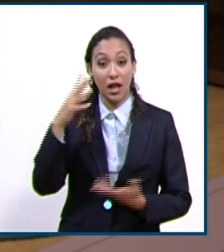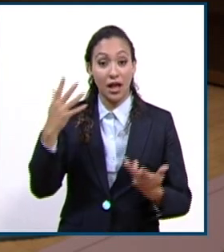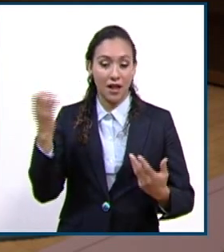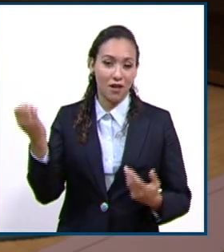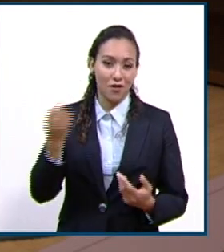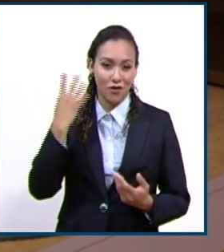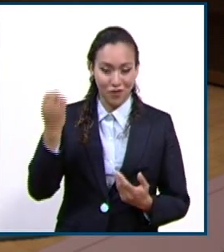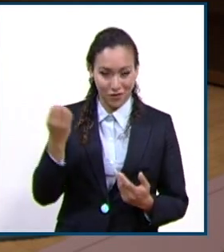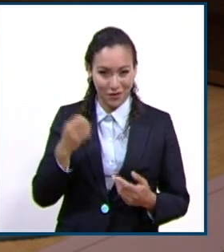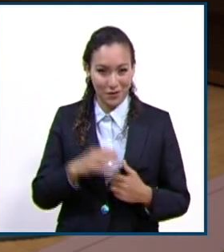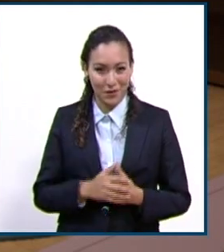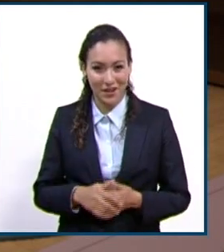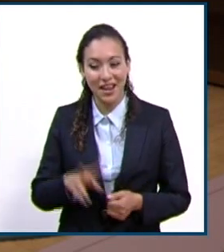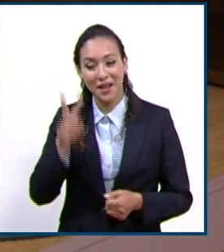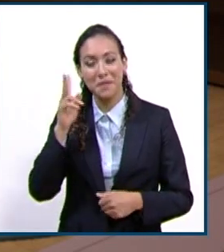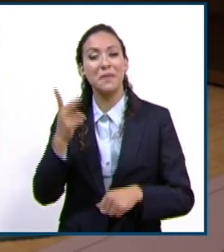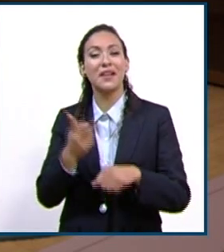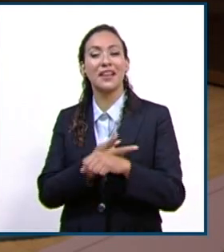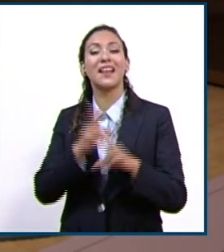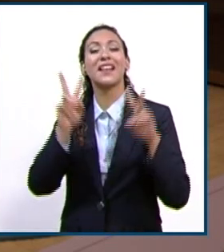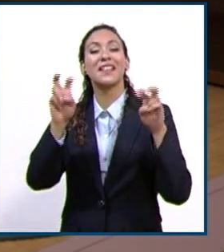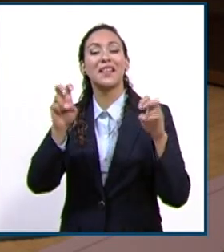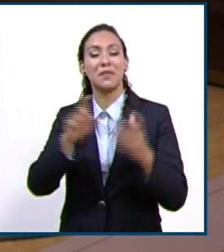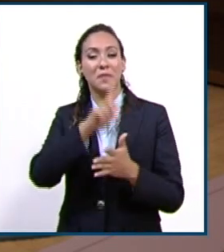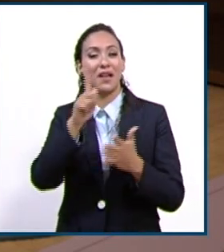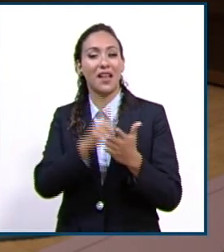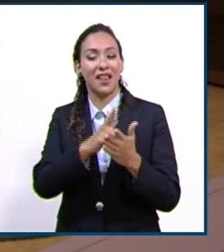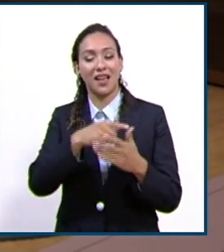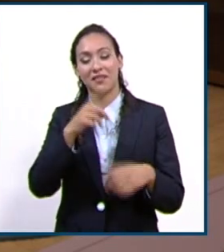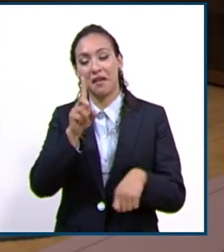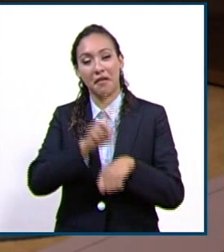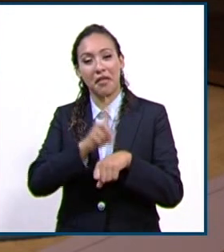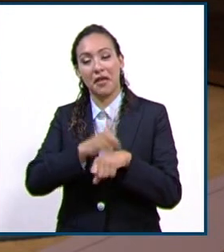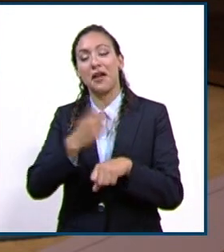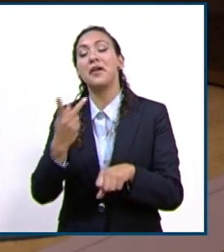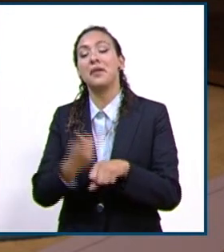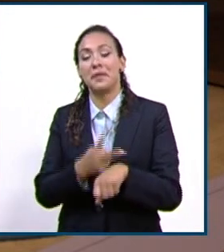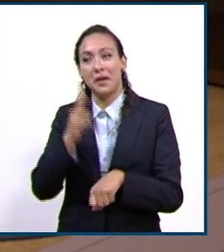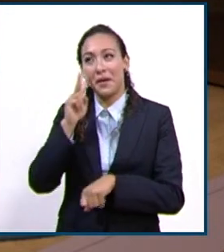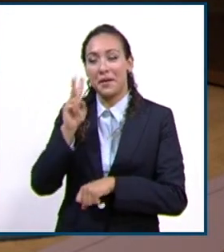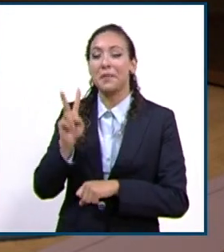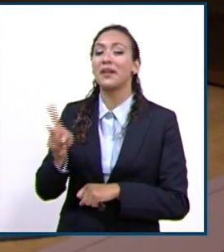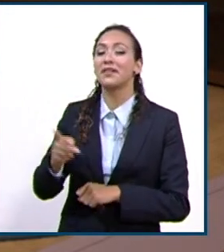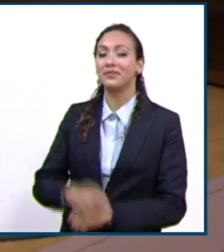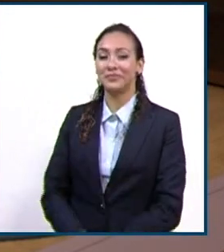Derecho Procesal sobre la Justicia Cotidiana. Adelante, Juan Carlos, con tu reporte.